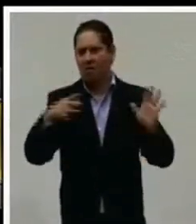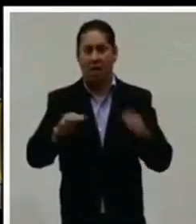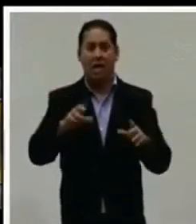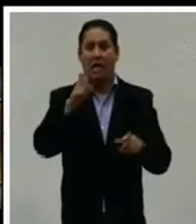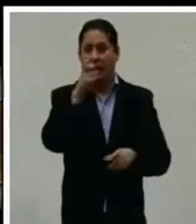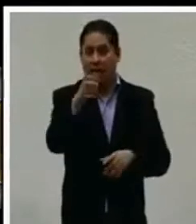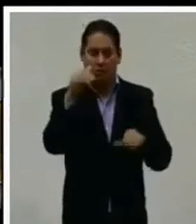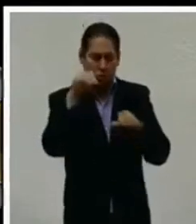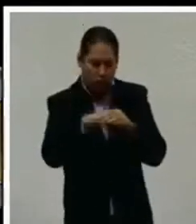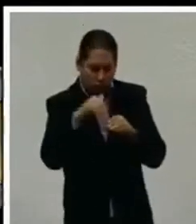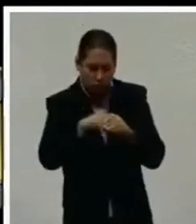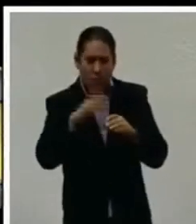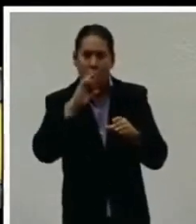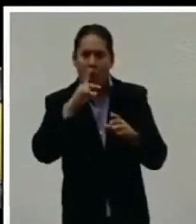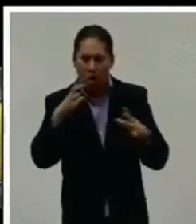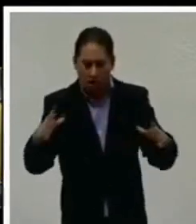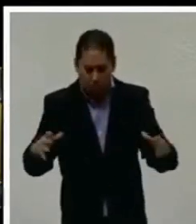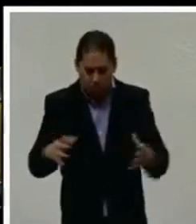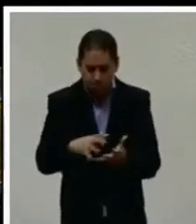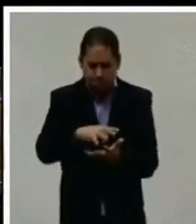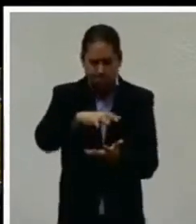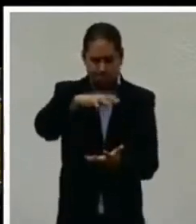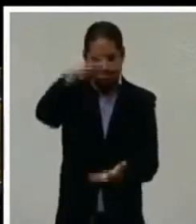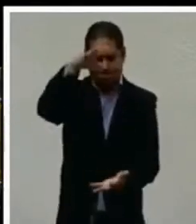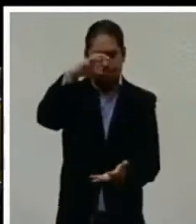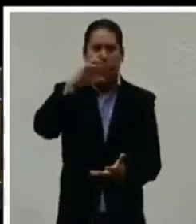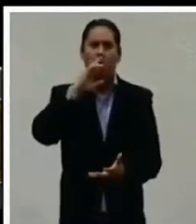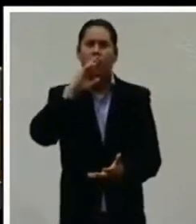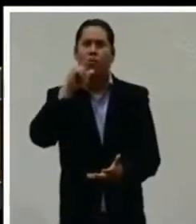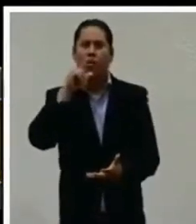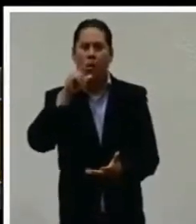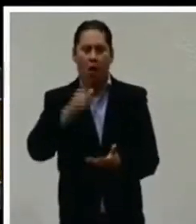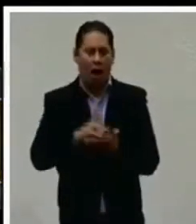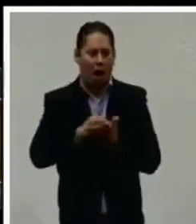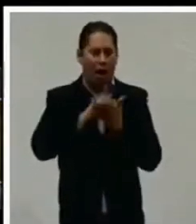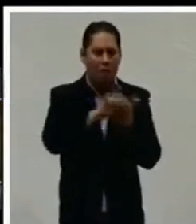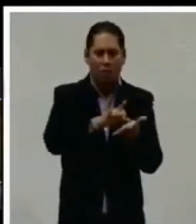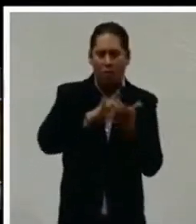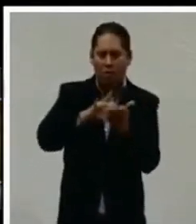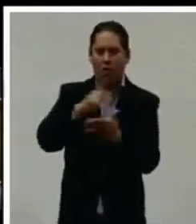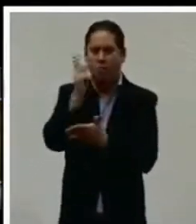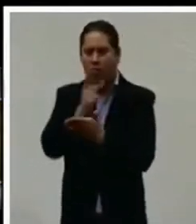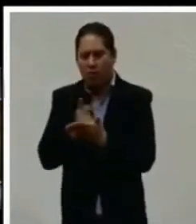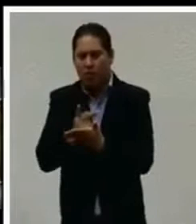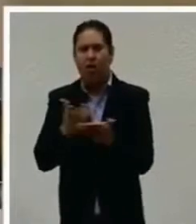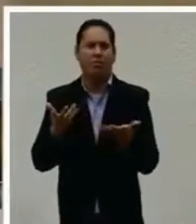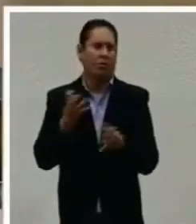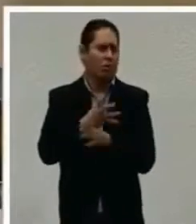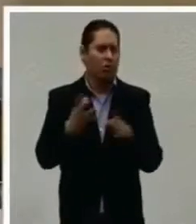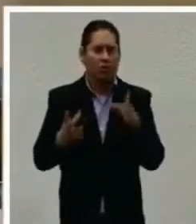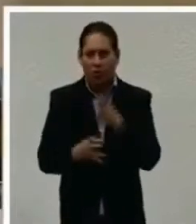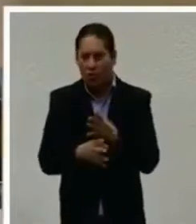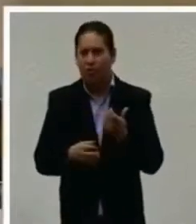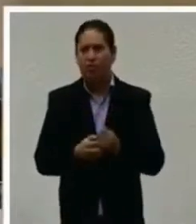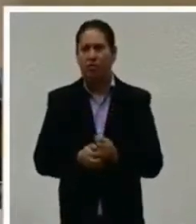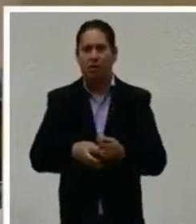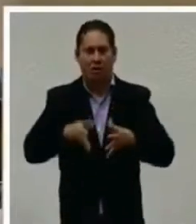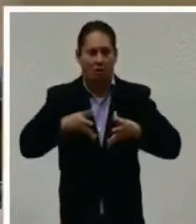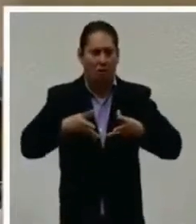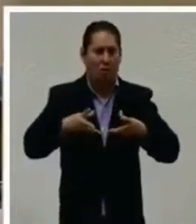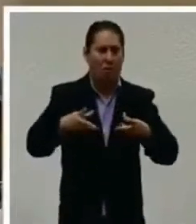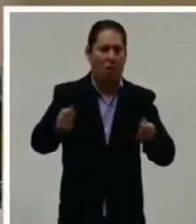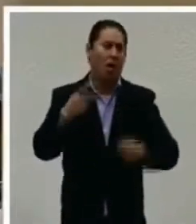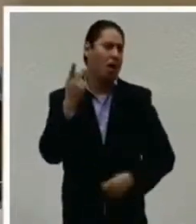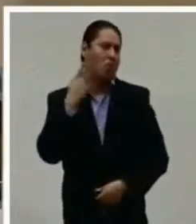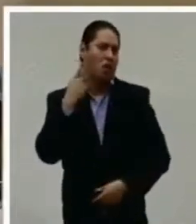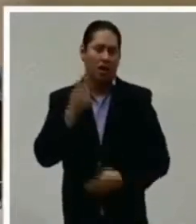utilizar para atender la pandemia ocasionada por COVID-19 y no derrocharlo en partidos